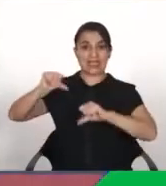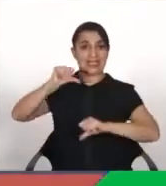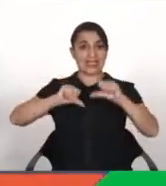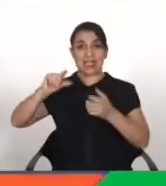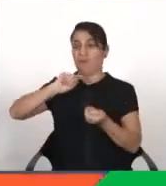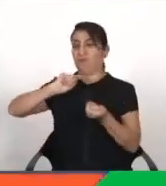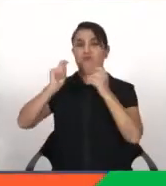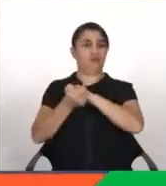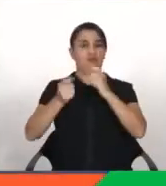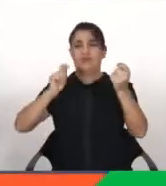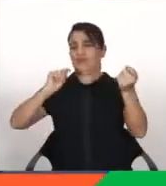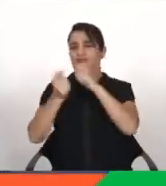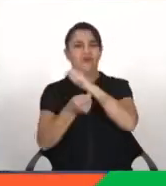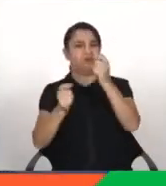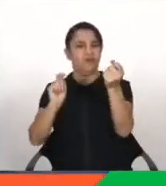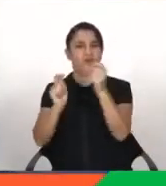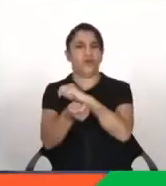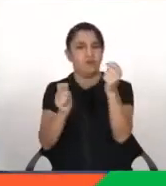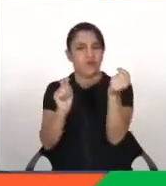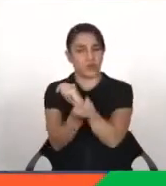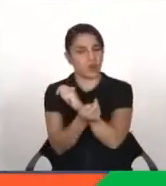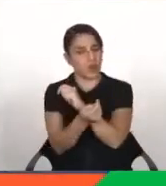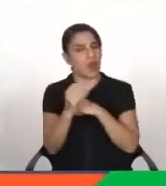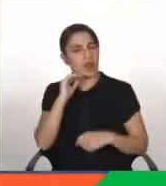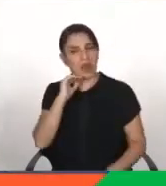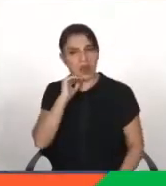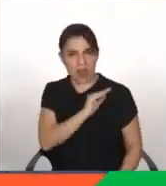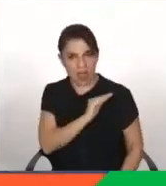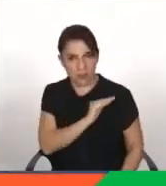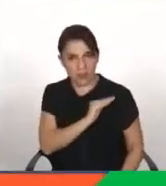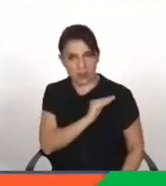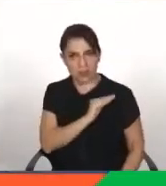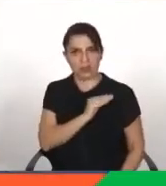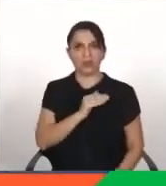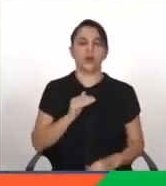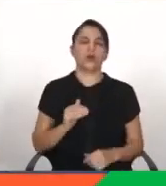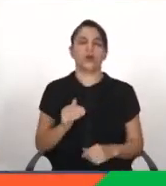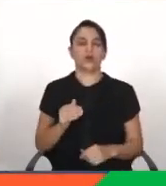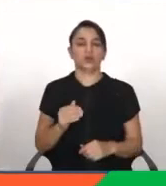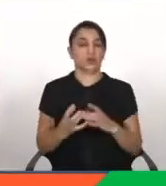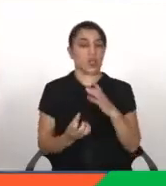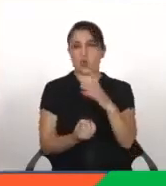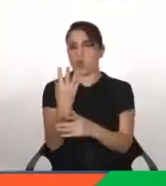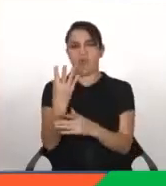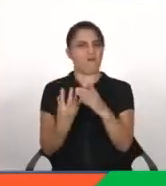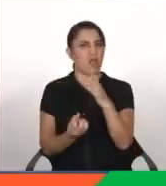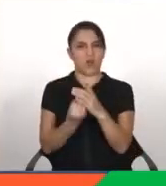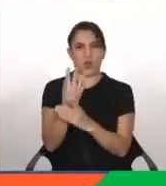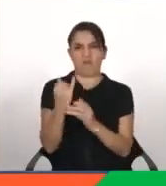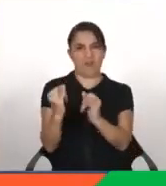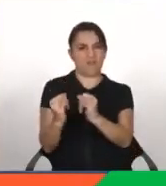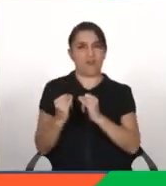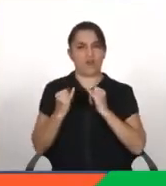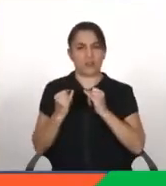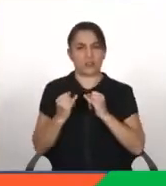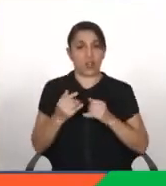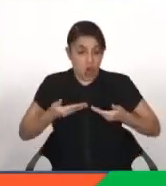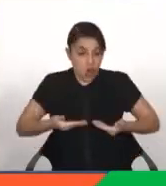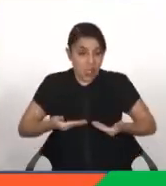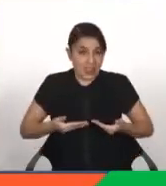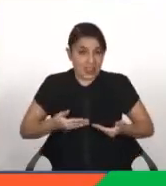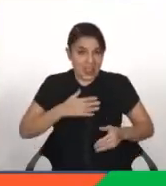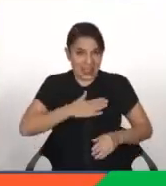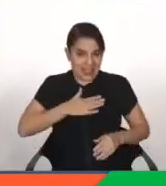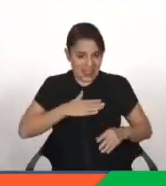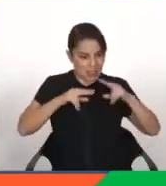porque al final es una cepa de virus nueva que cada día conocemos algo nuevo de ella, entonces es como que hoy se puede creer una cosa porque no se